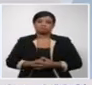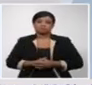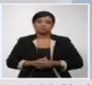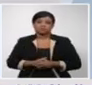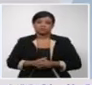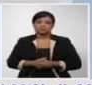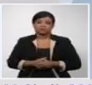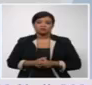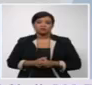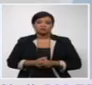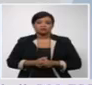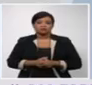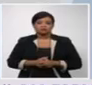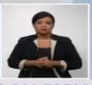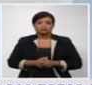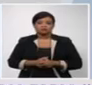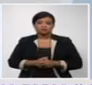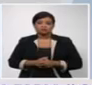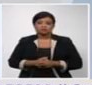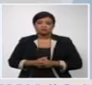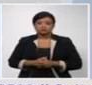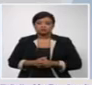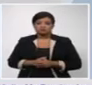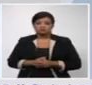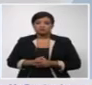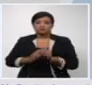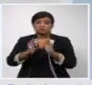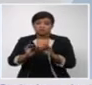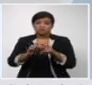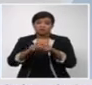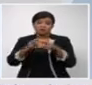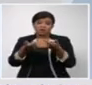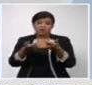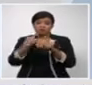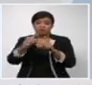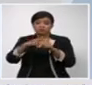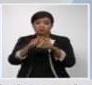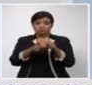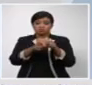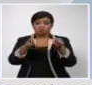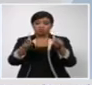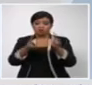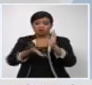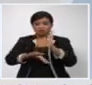tendremos más, esa es la razón de que el número de activos pues sea superior.